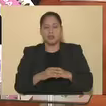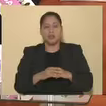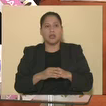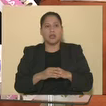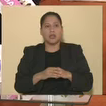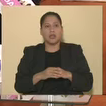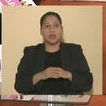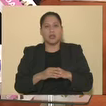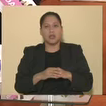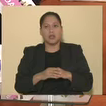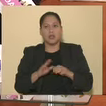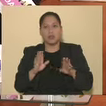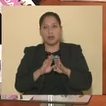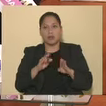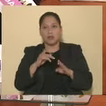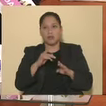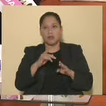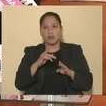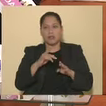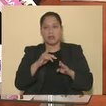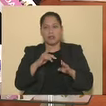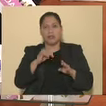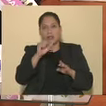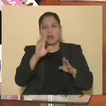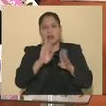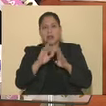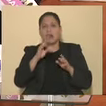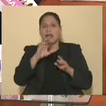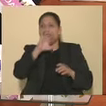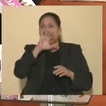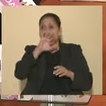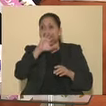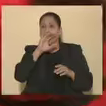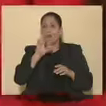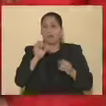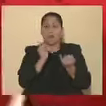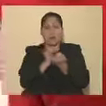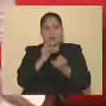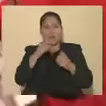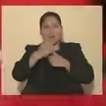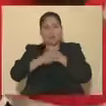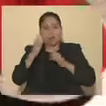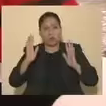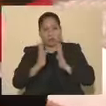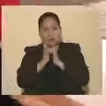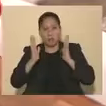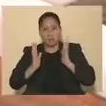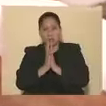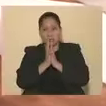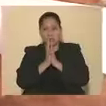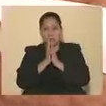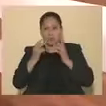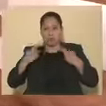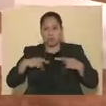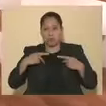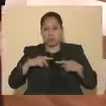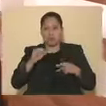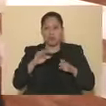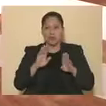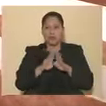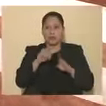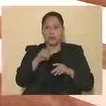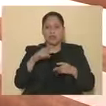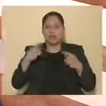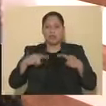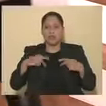medievo, podrían ser por varios motivos, desde impresionar una damisela, combate entre los nobles. Es el caballero